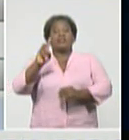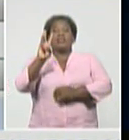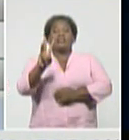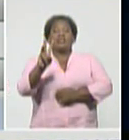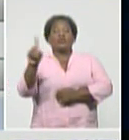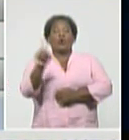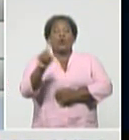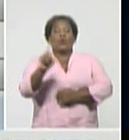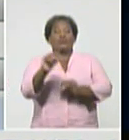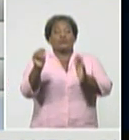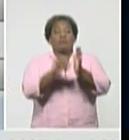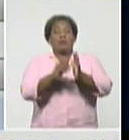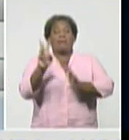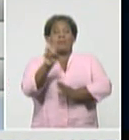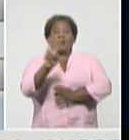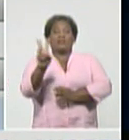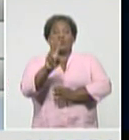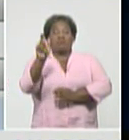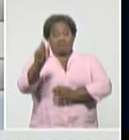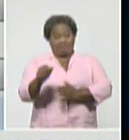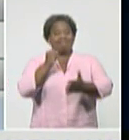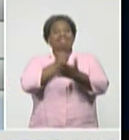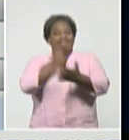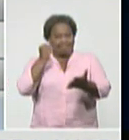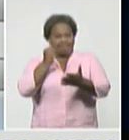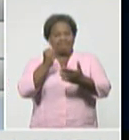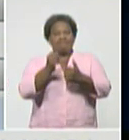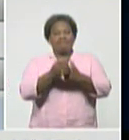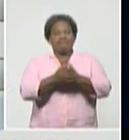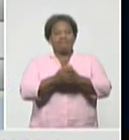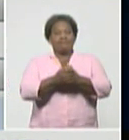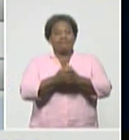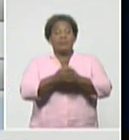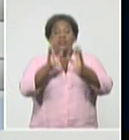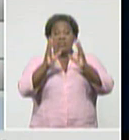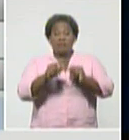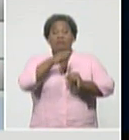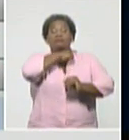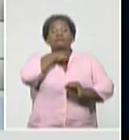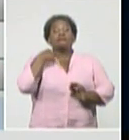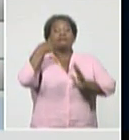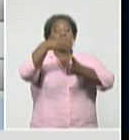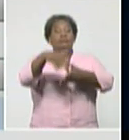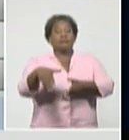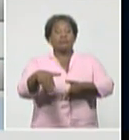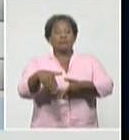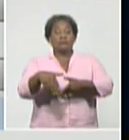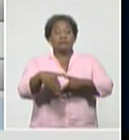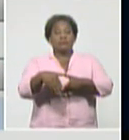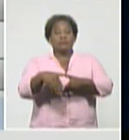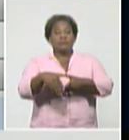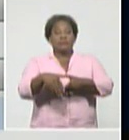311.022 casos confirmados. Y la cifra de fallecidos ayer fue de